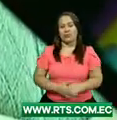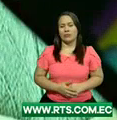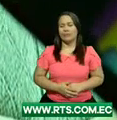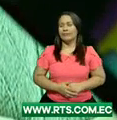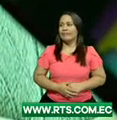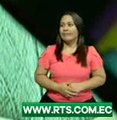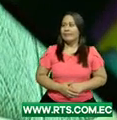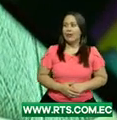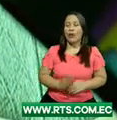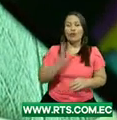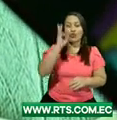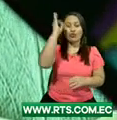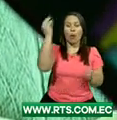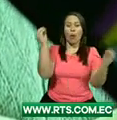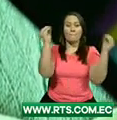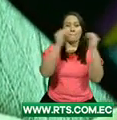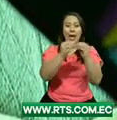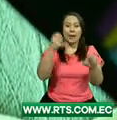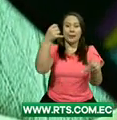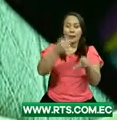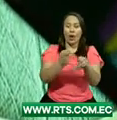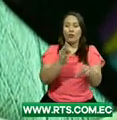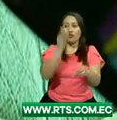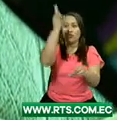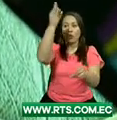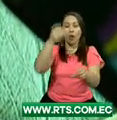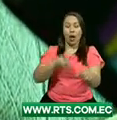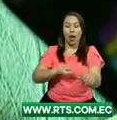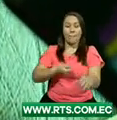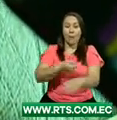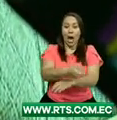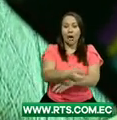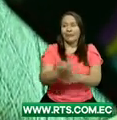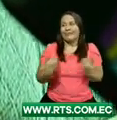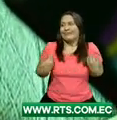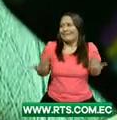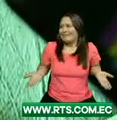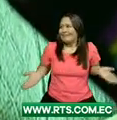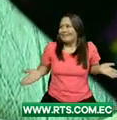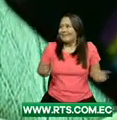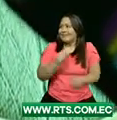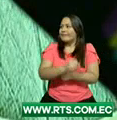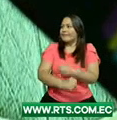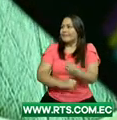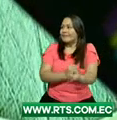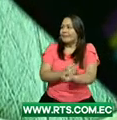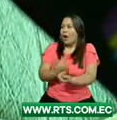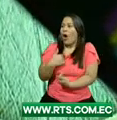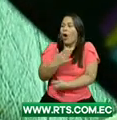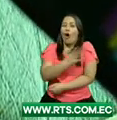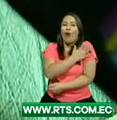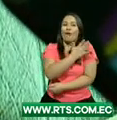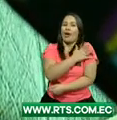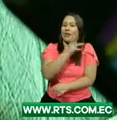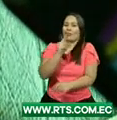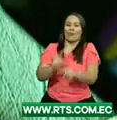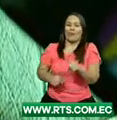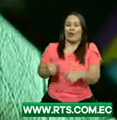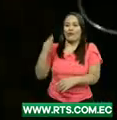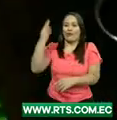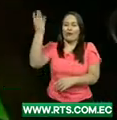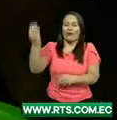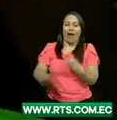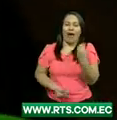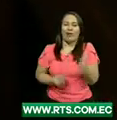si habrá violaciones y habrá más asesinatos hasta el día de hoy como nosotros y hoy en adelante quién va a ser el día de mañana